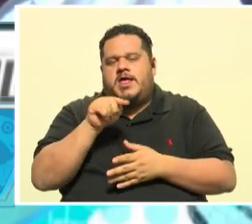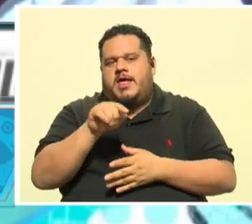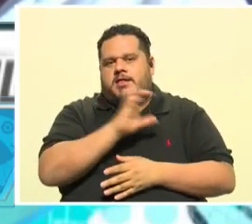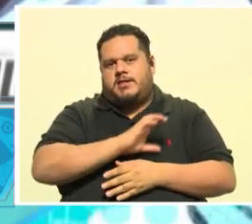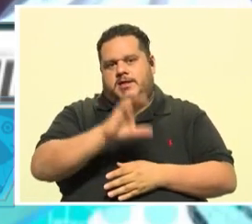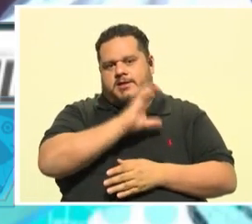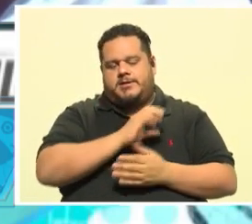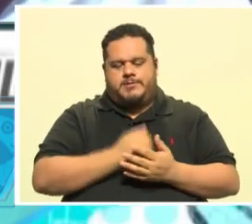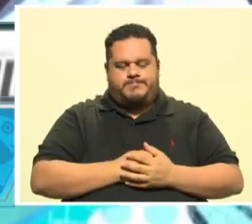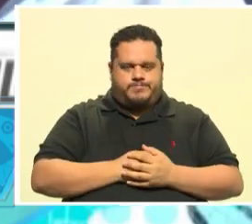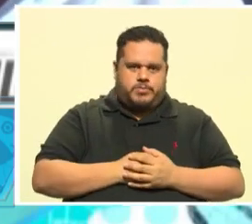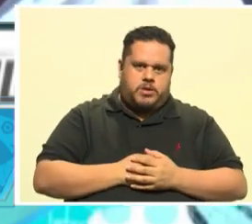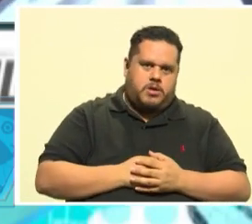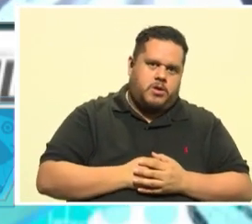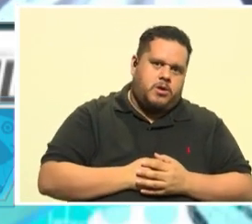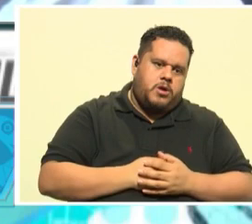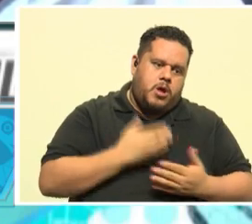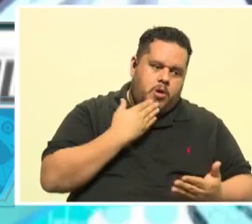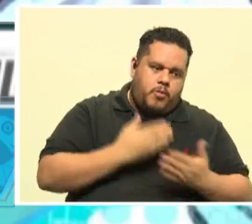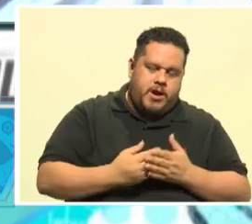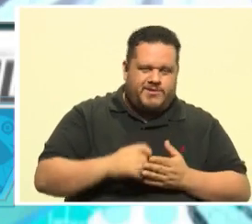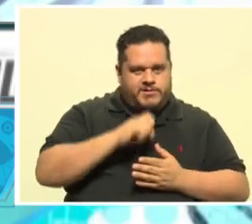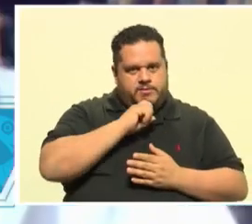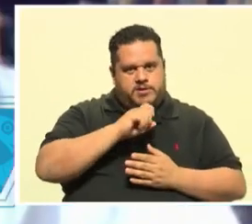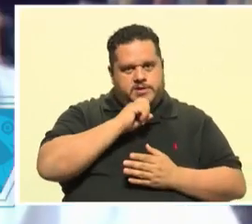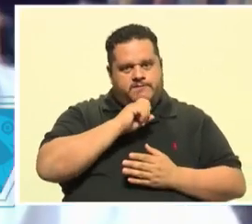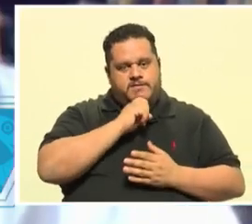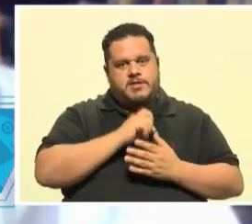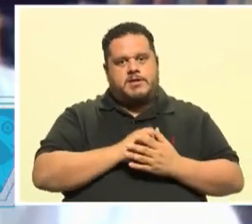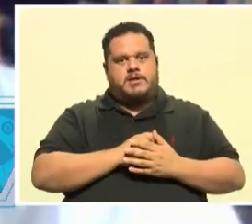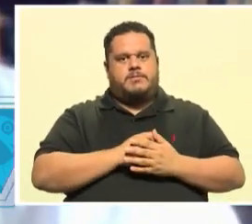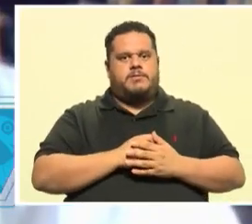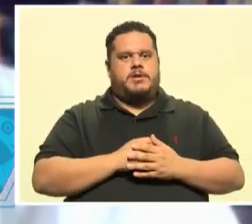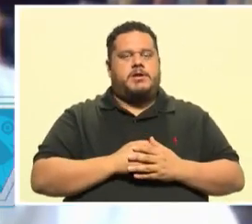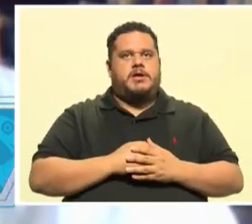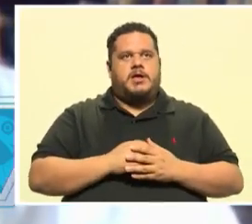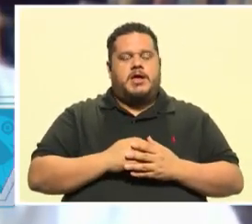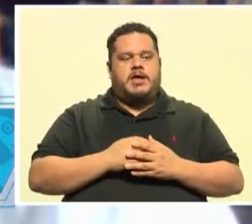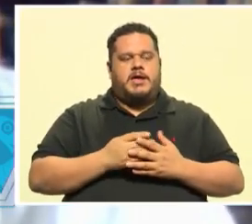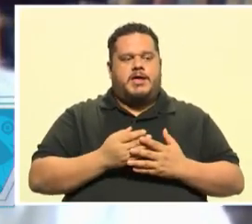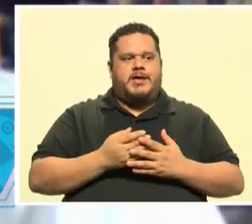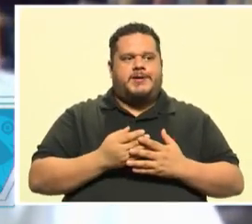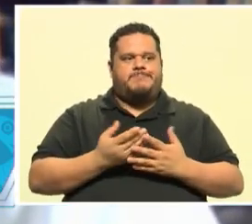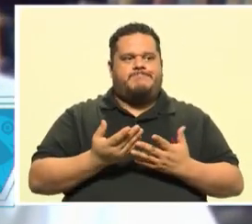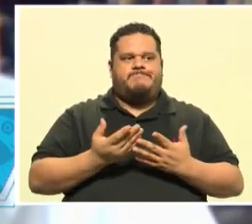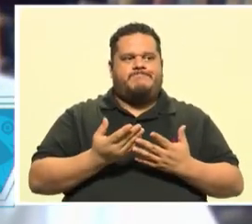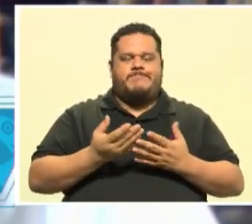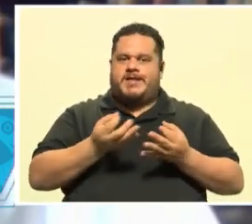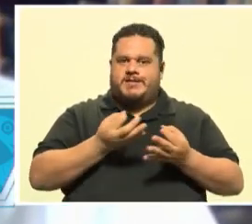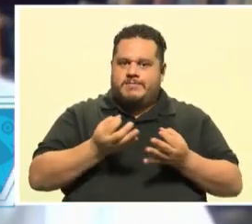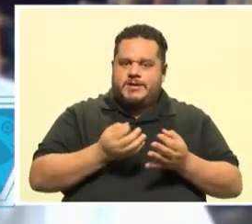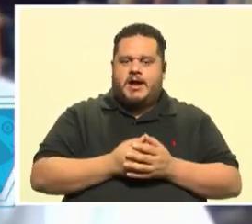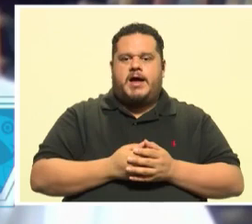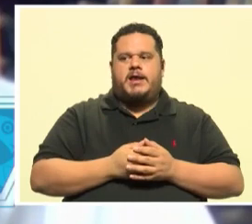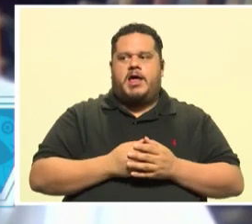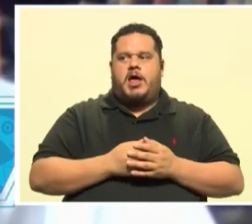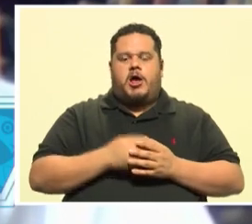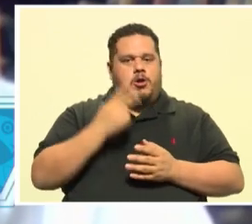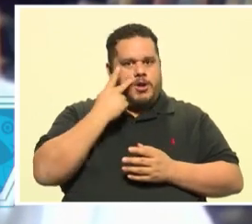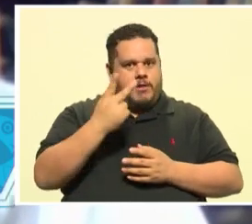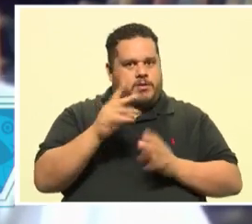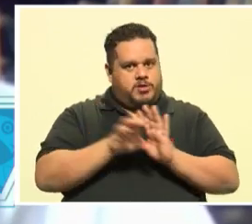que podría estar ocurriendo en Nicaragua, país también en donde usted ha realizado numerosos estudios sociales?